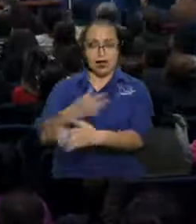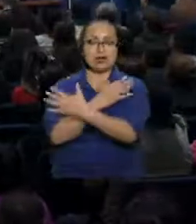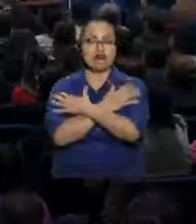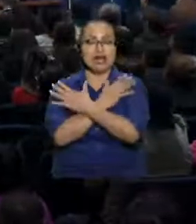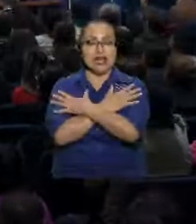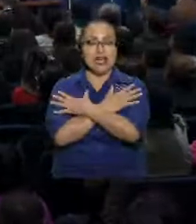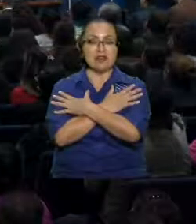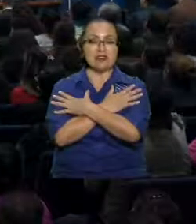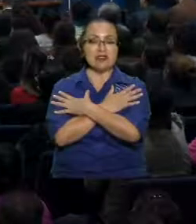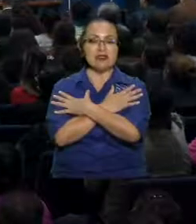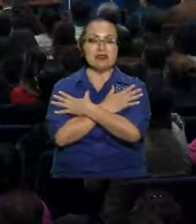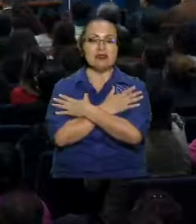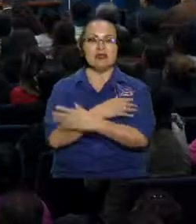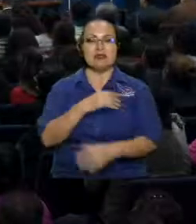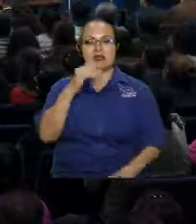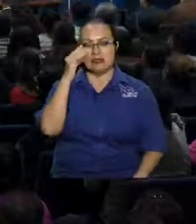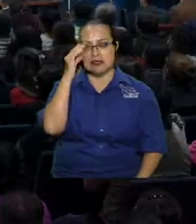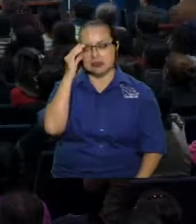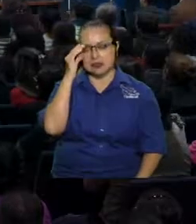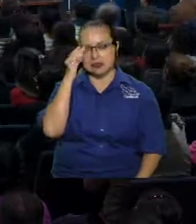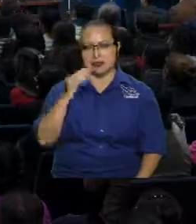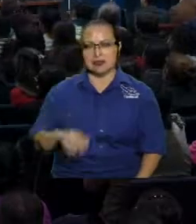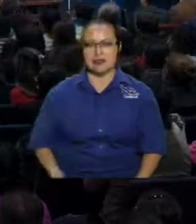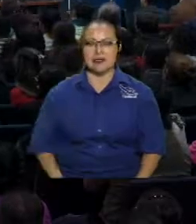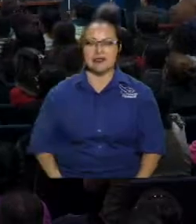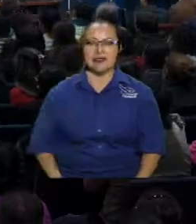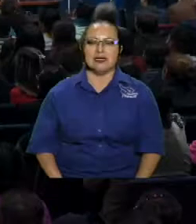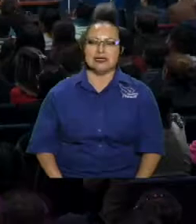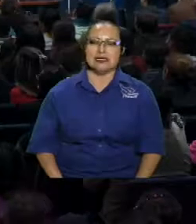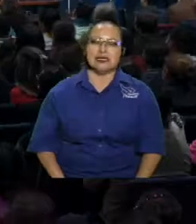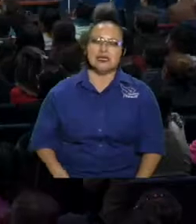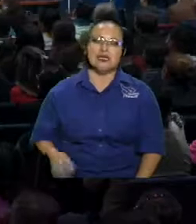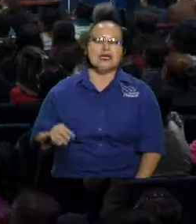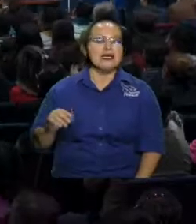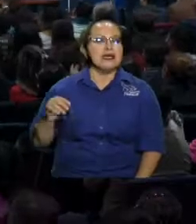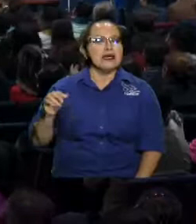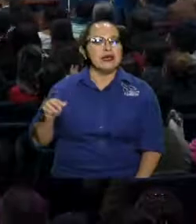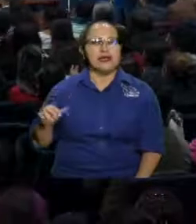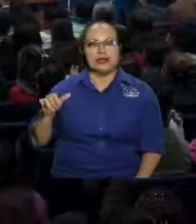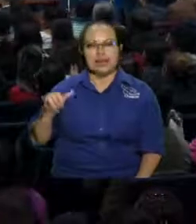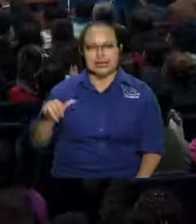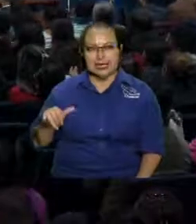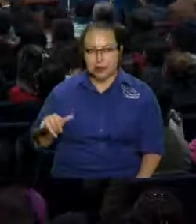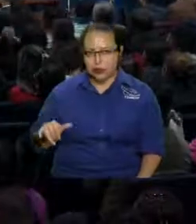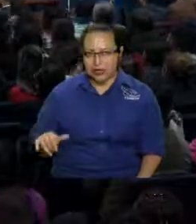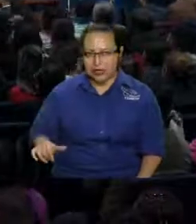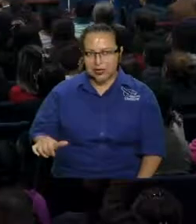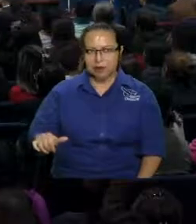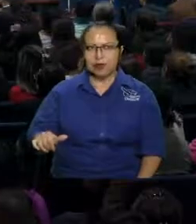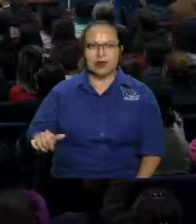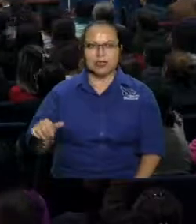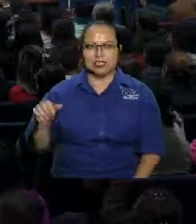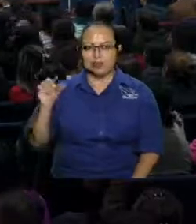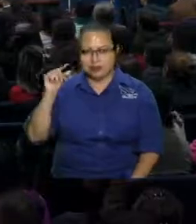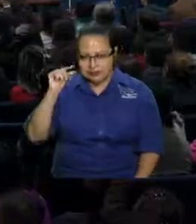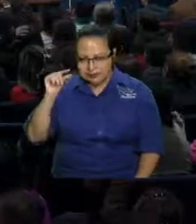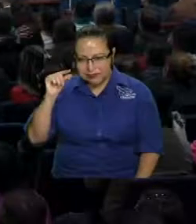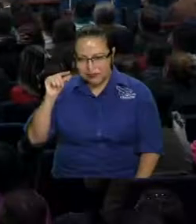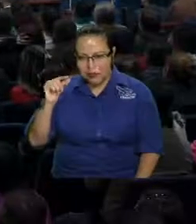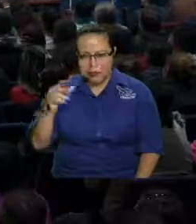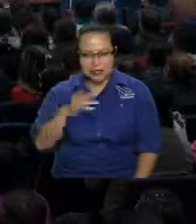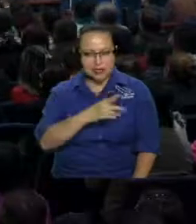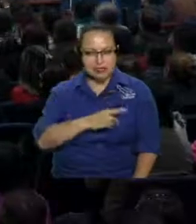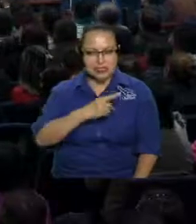¿Ya le dieron a los cumpleaños? Ahorita los vamos a bendecir. Mire lo que quedó para los deseos, hermano.